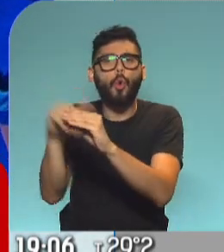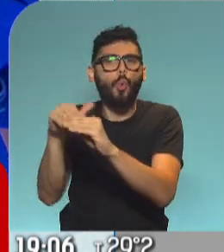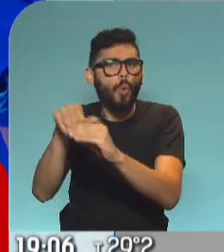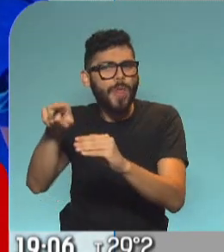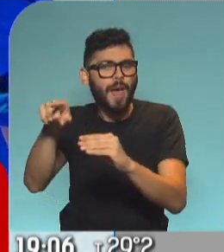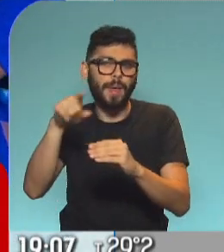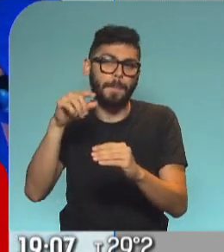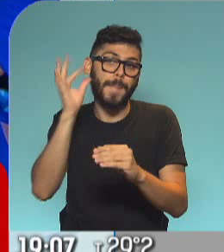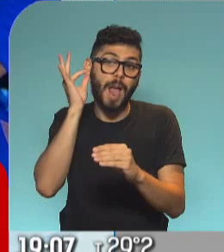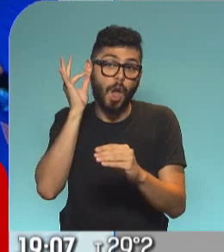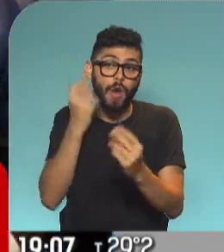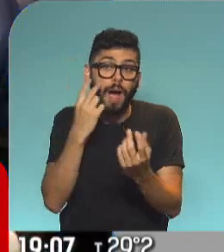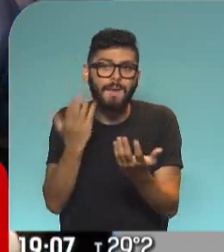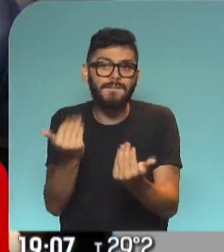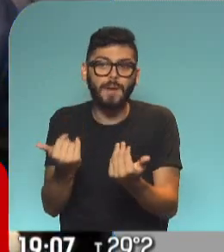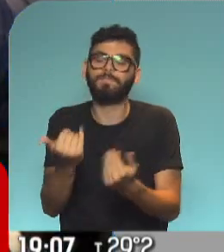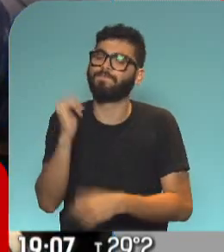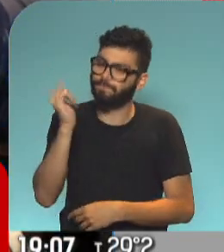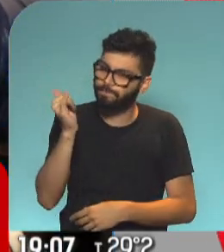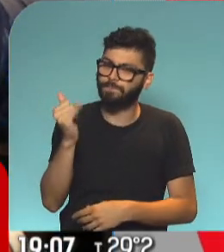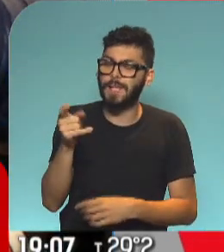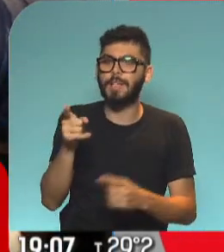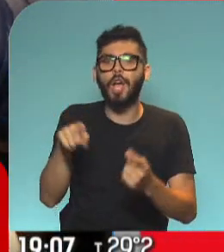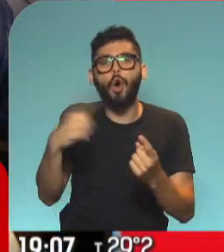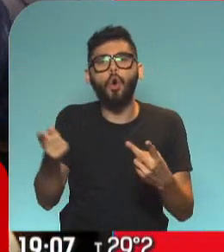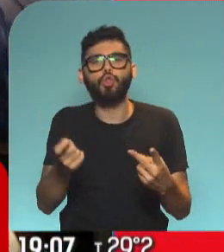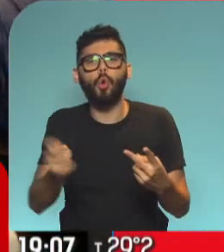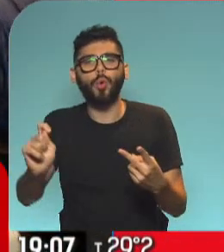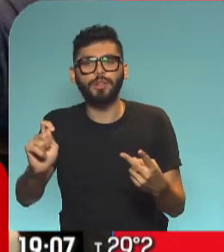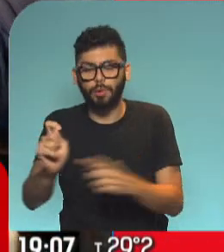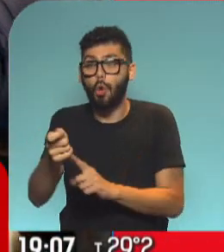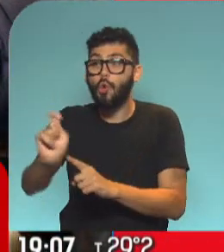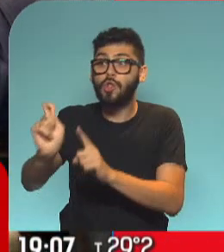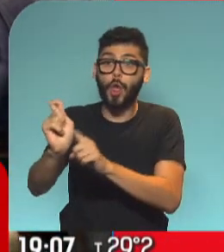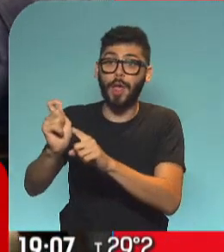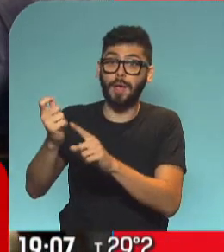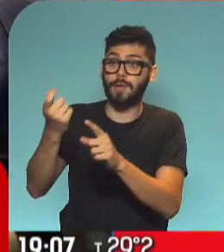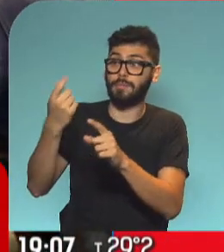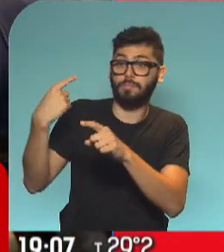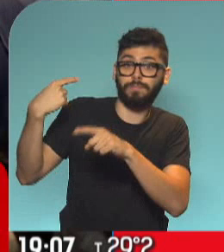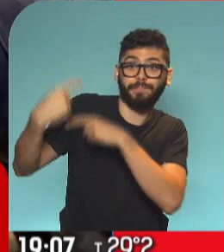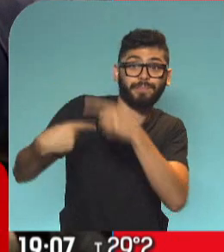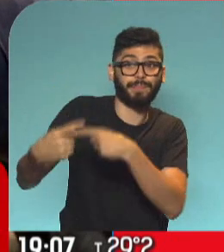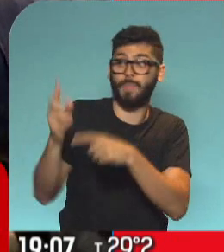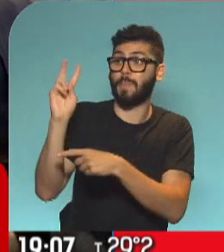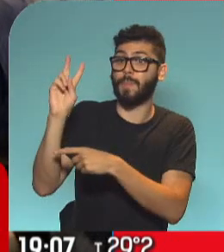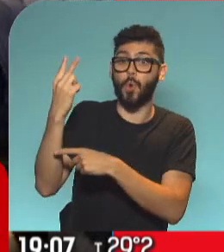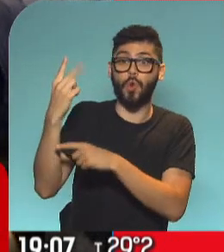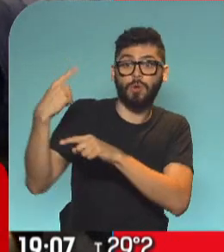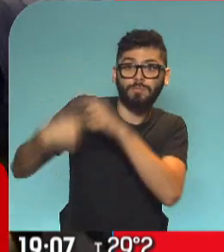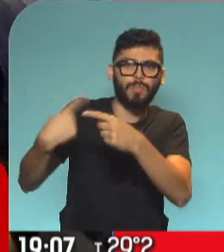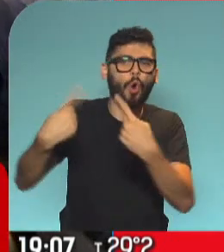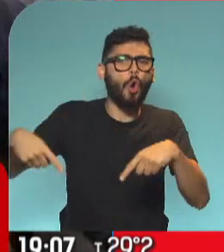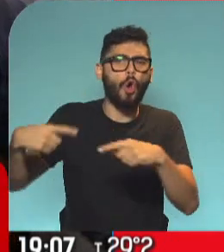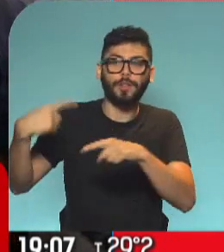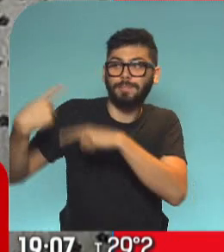el récord tiene que ver con el juicio sucesorio ahí hay una cuestión que tiene que ver con los bienes de diego maradona y sobre